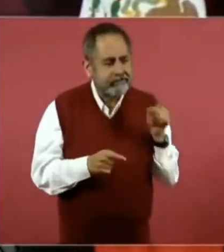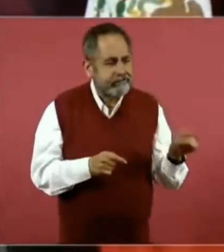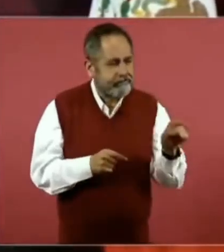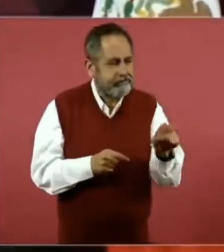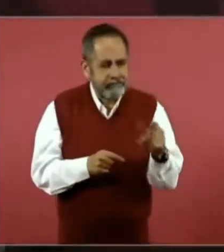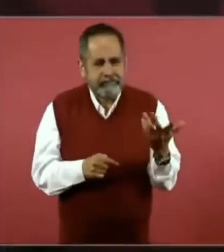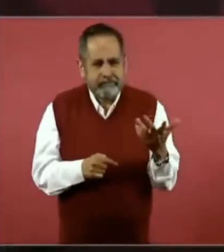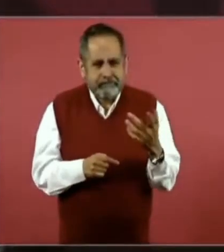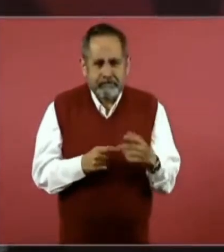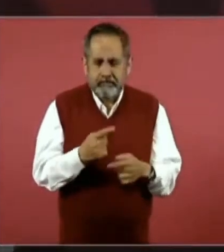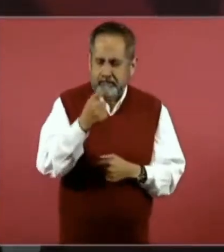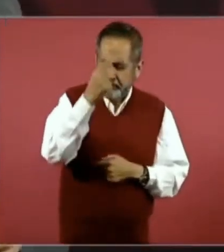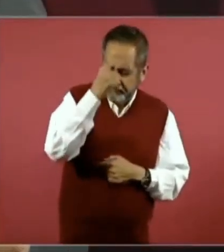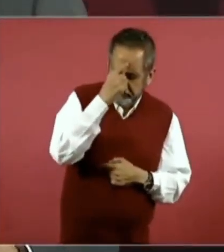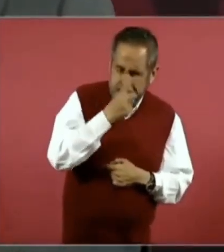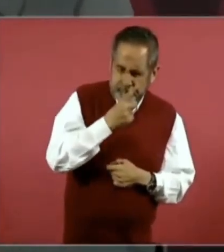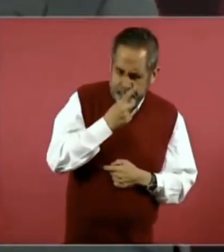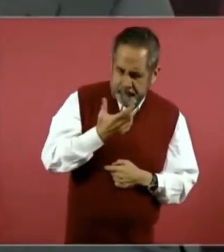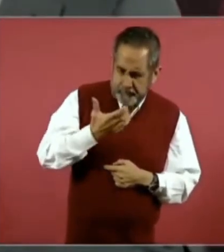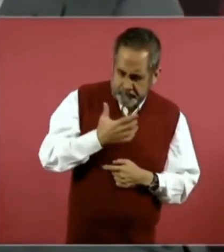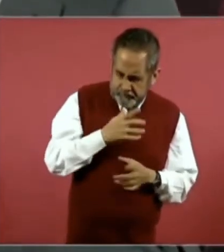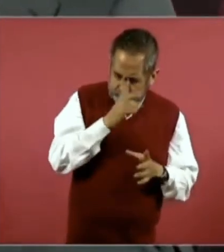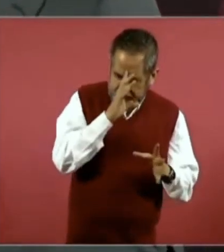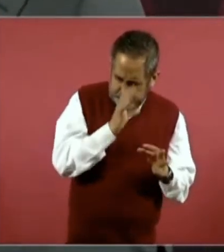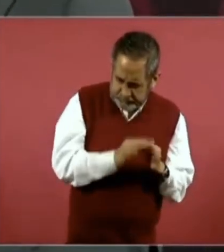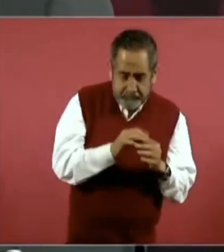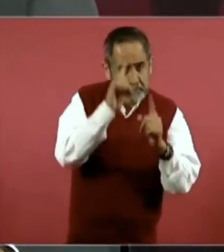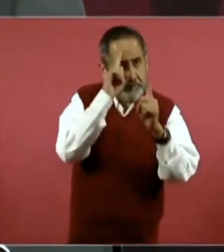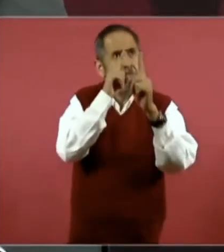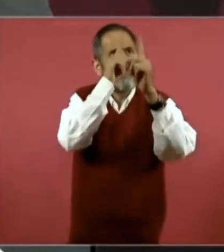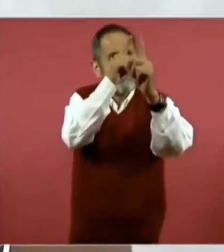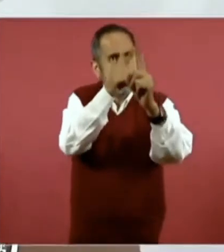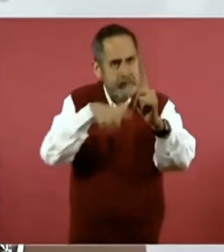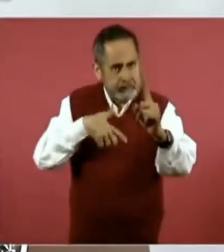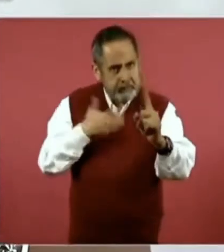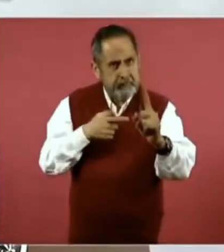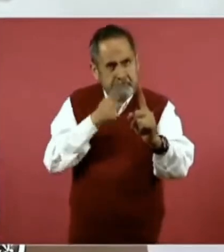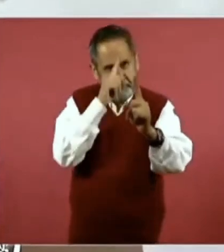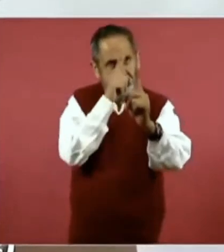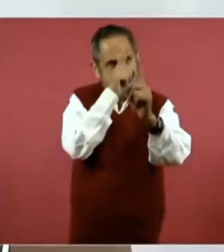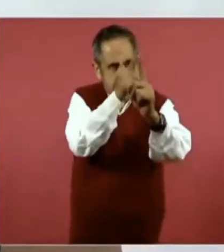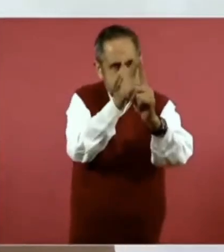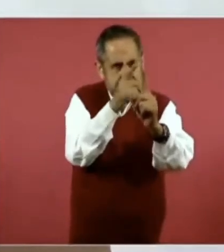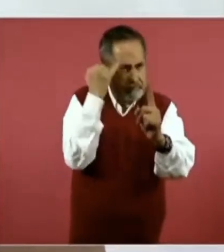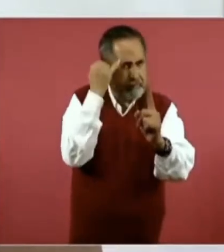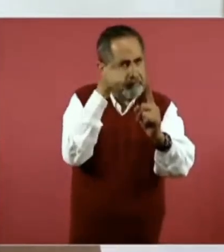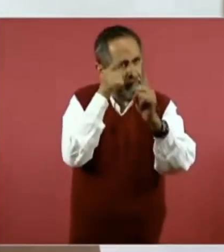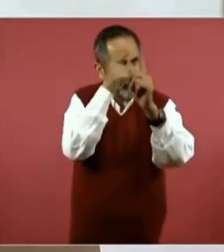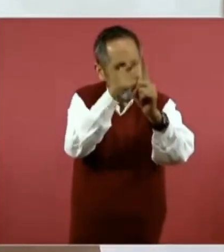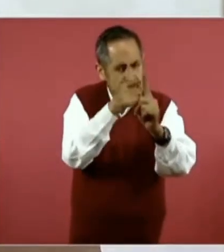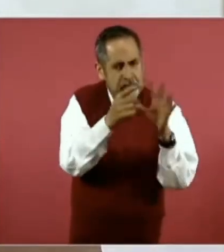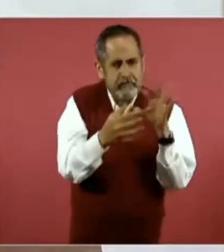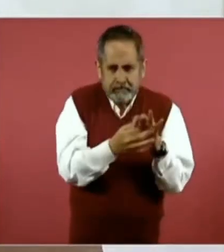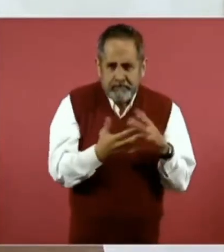ser congruentes con sus principios, con sus ideales?